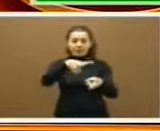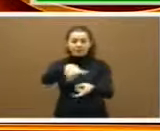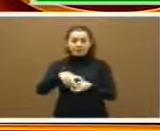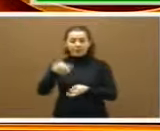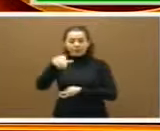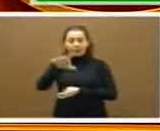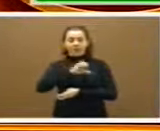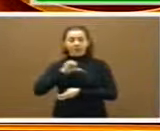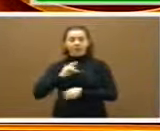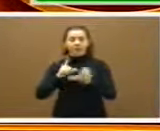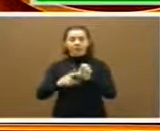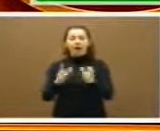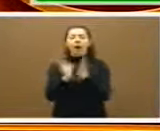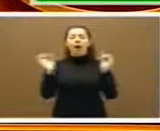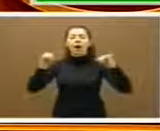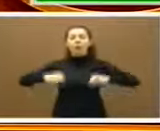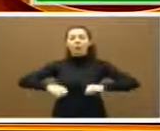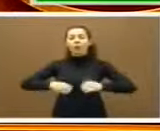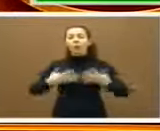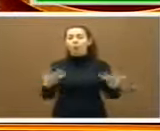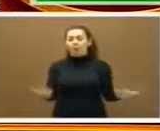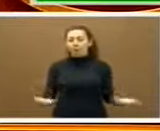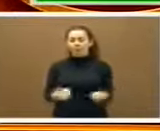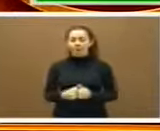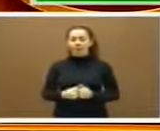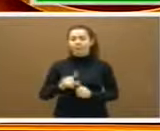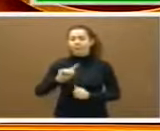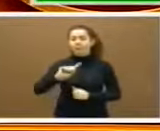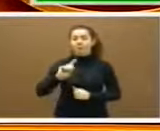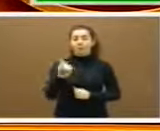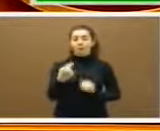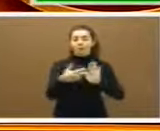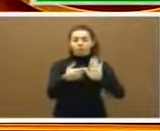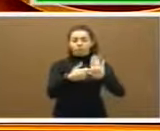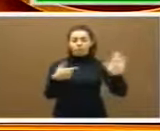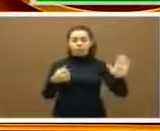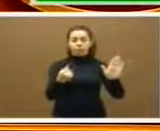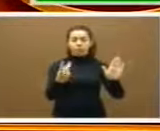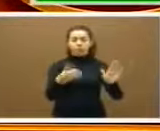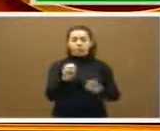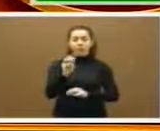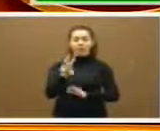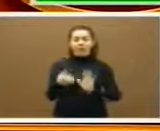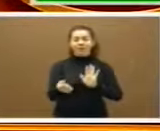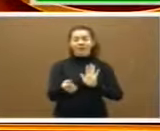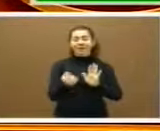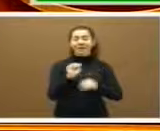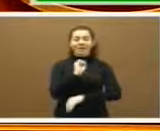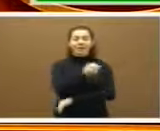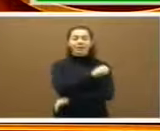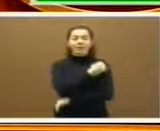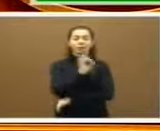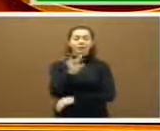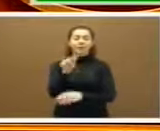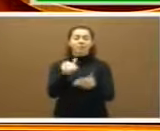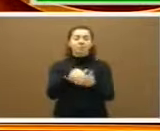donde se adoptan los siguientes acuerdos. En primer lugar, retirar la enmienda número 13, con registro de entrada número 15